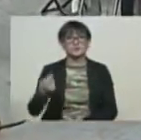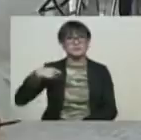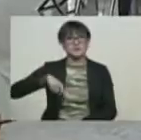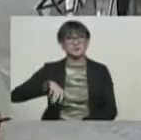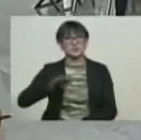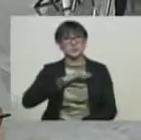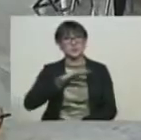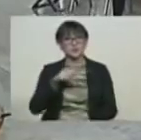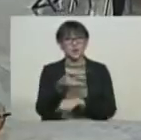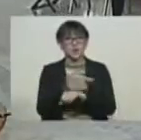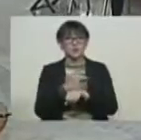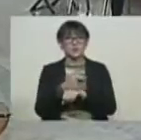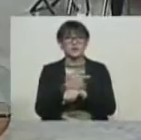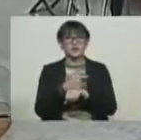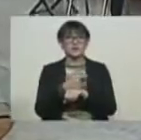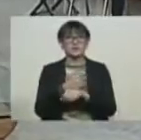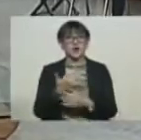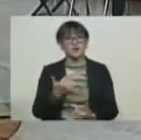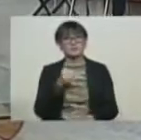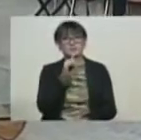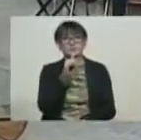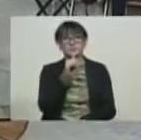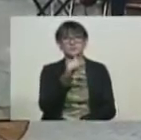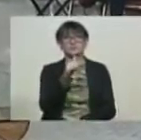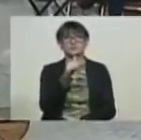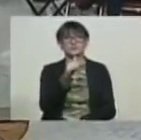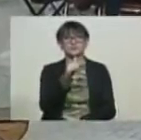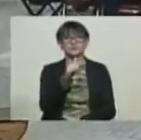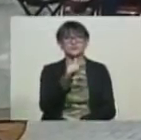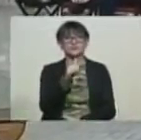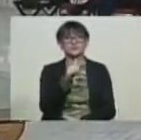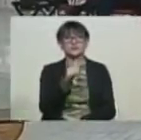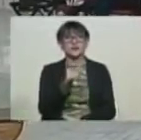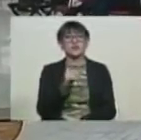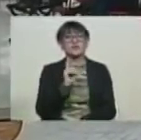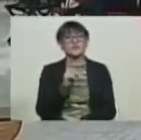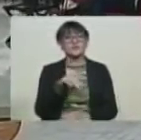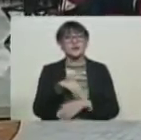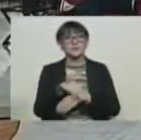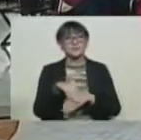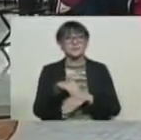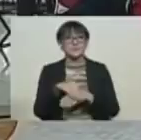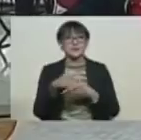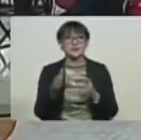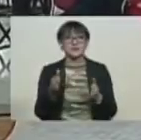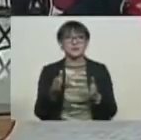inversión del Estado. He anunciado, y así debe ser, ministro,